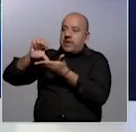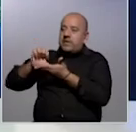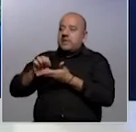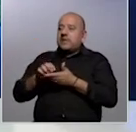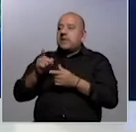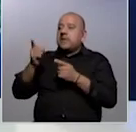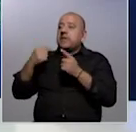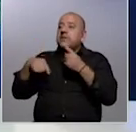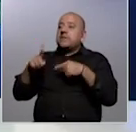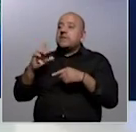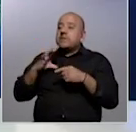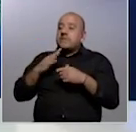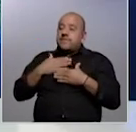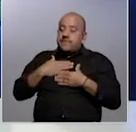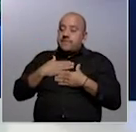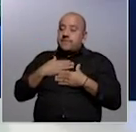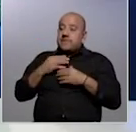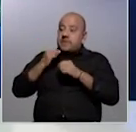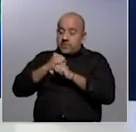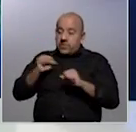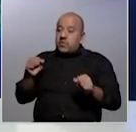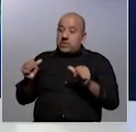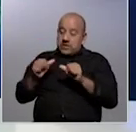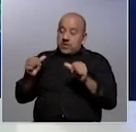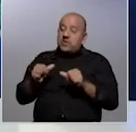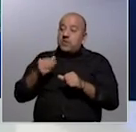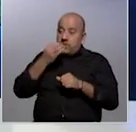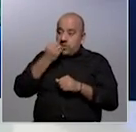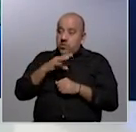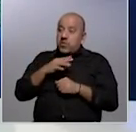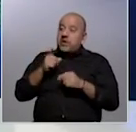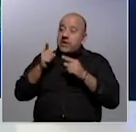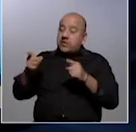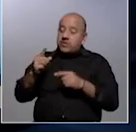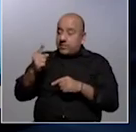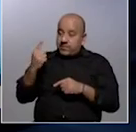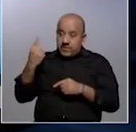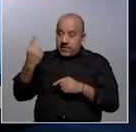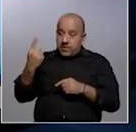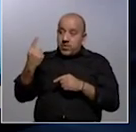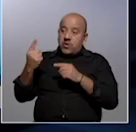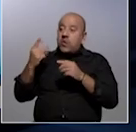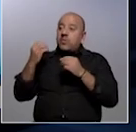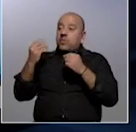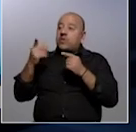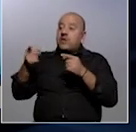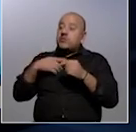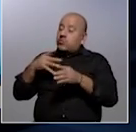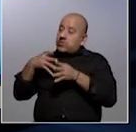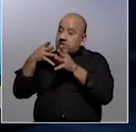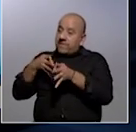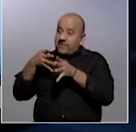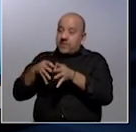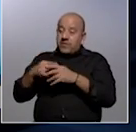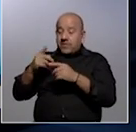y recursos materiales no hay logísticos eso es una prioridad indiscutible porque creo que es un desafío país